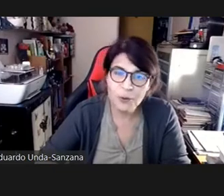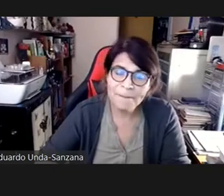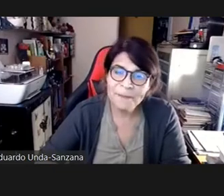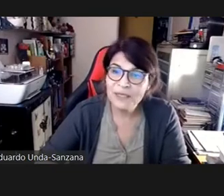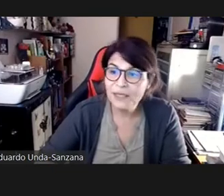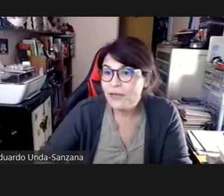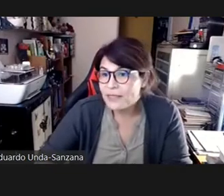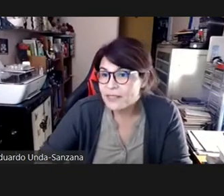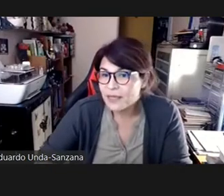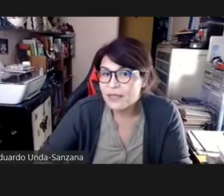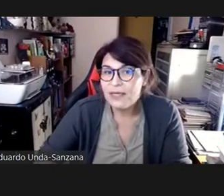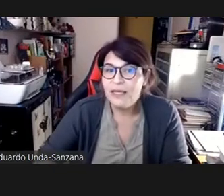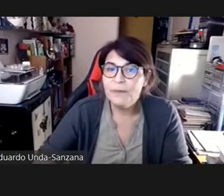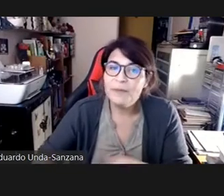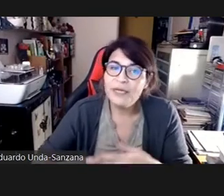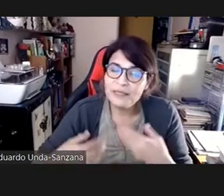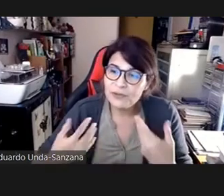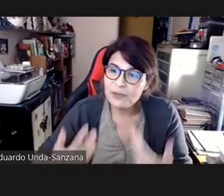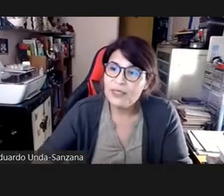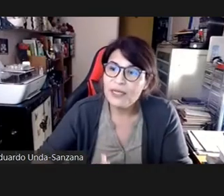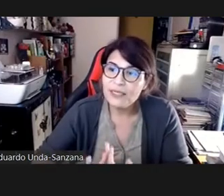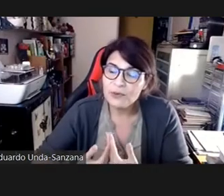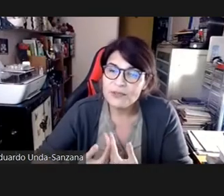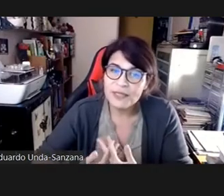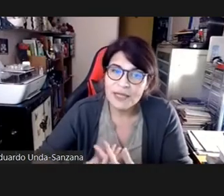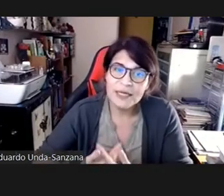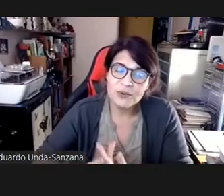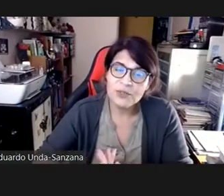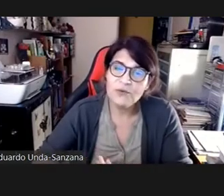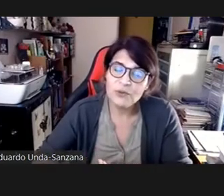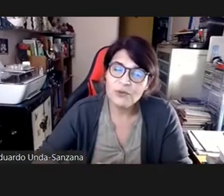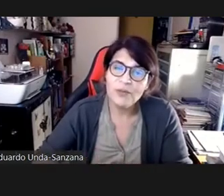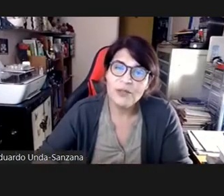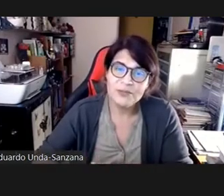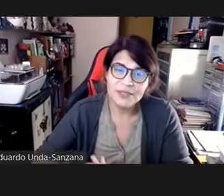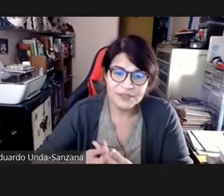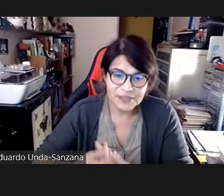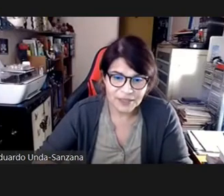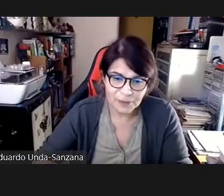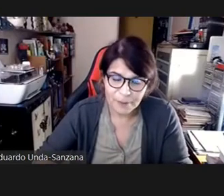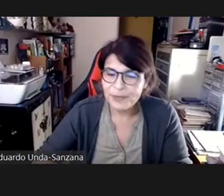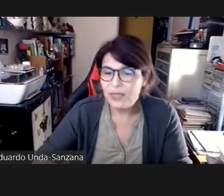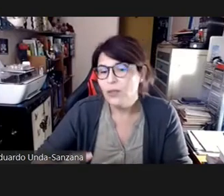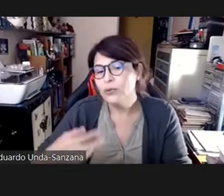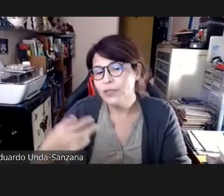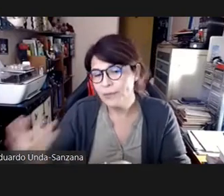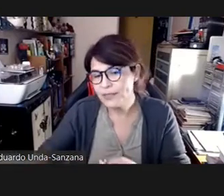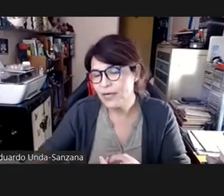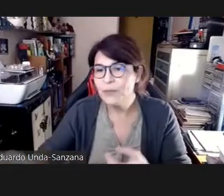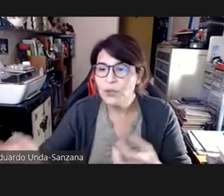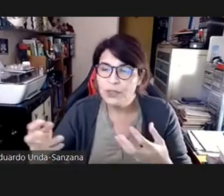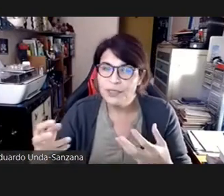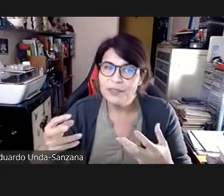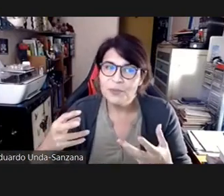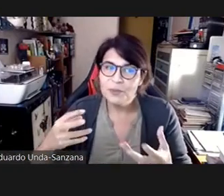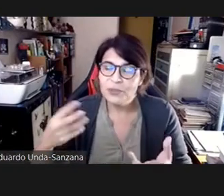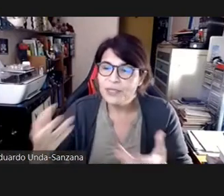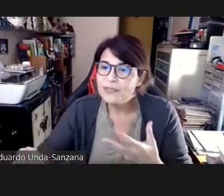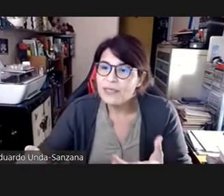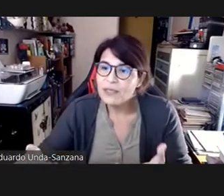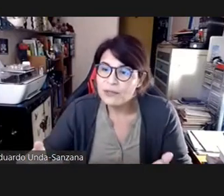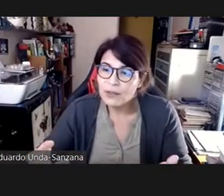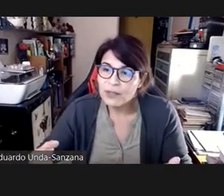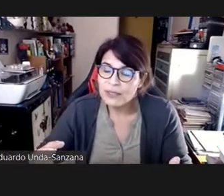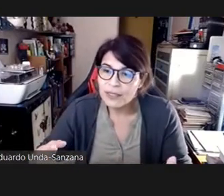tomadas con el fotómetro meridiano, y que viene a ser el primer catastro estelar que considera datos que fueron tomados en Chile. Ustedes pensarán,